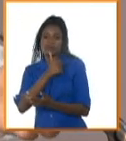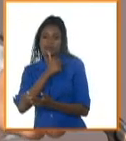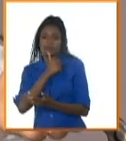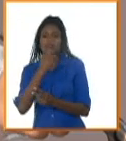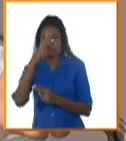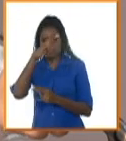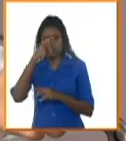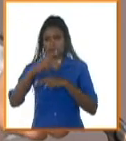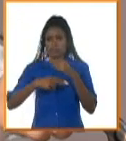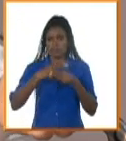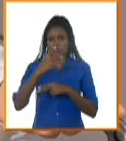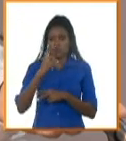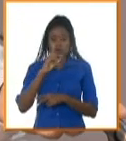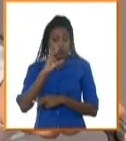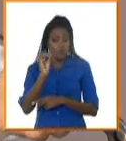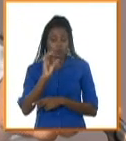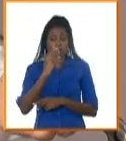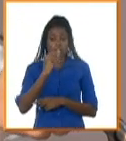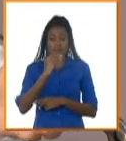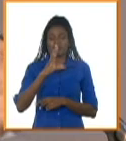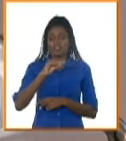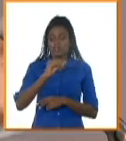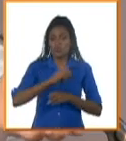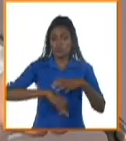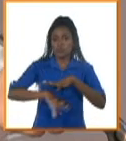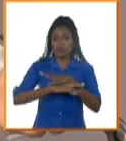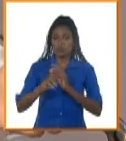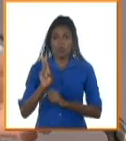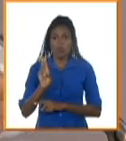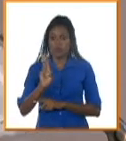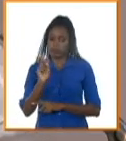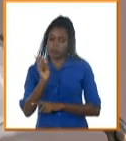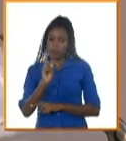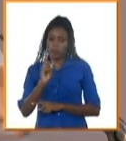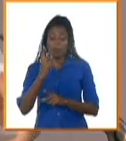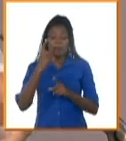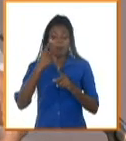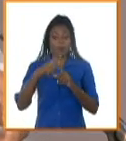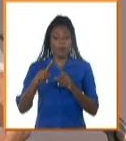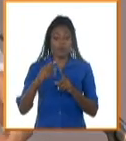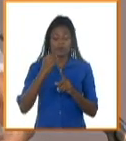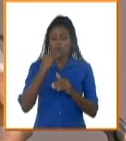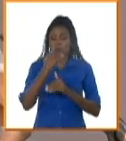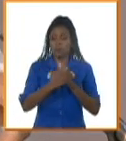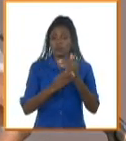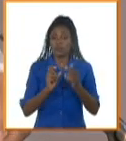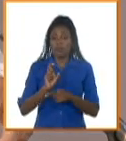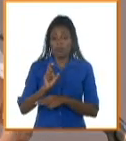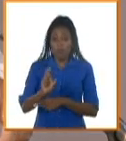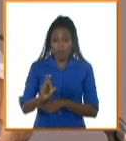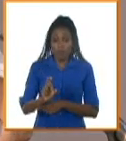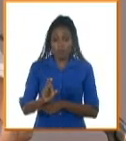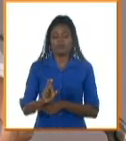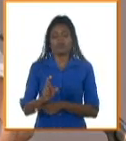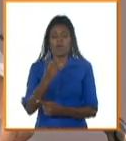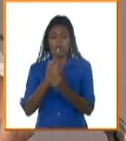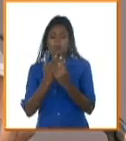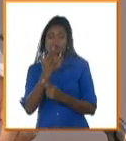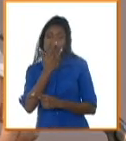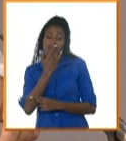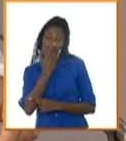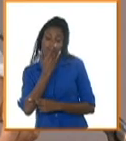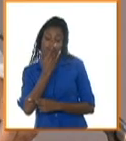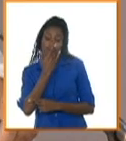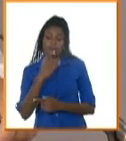estamos diciendo que sea una situación alarmante pero bueno como todo proceso al fin pues tiene ha tenido esas dificultades y realmente